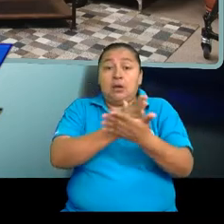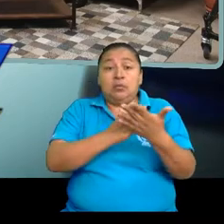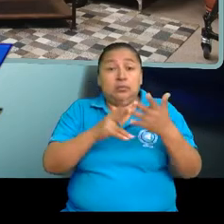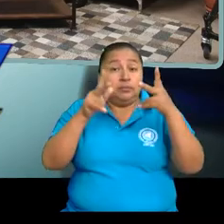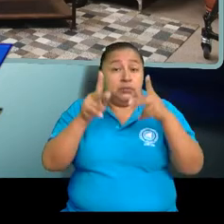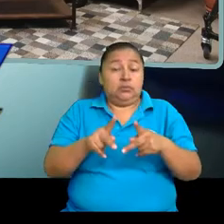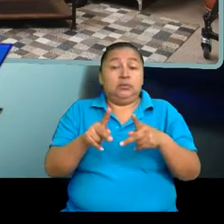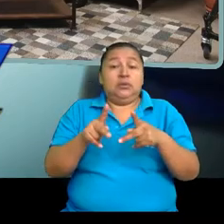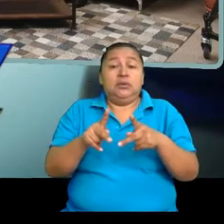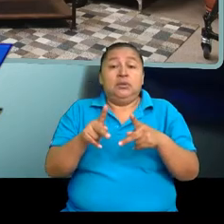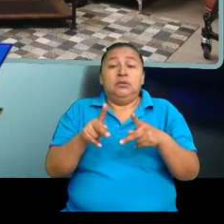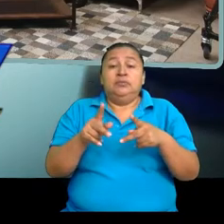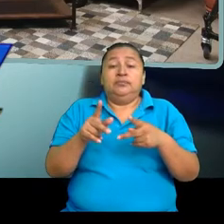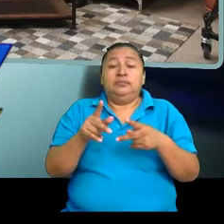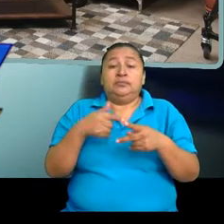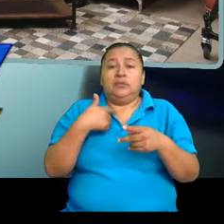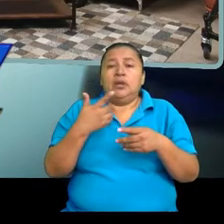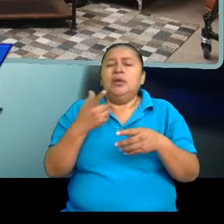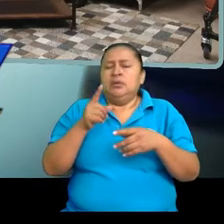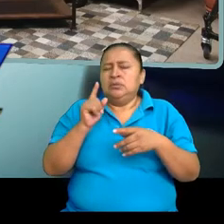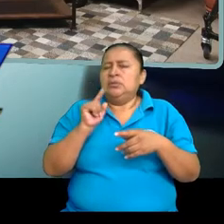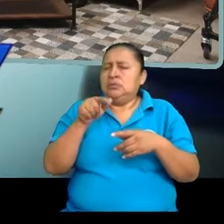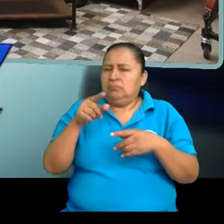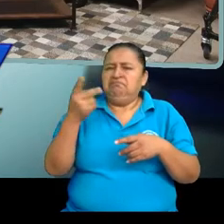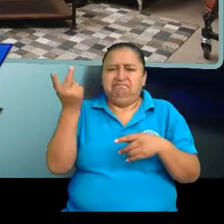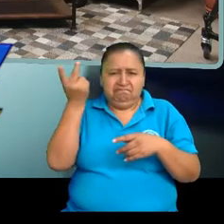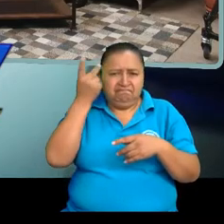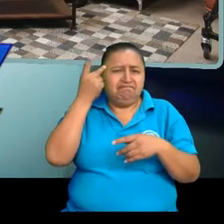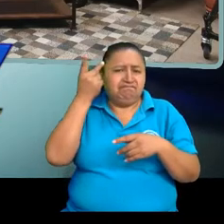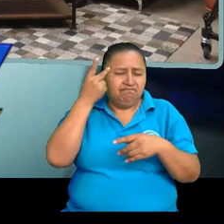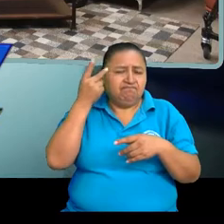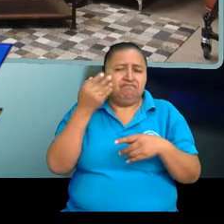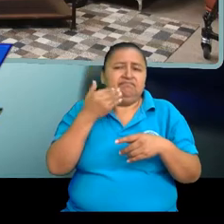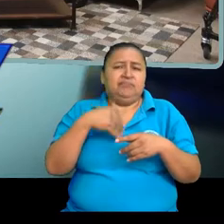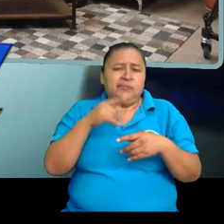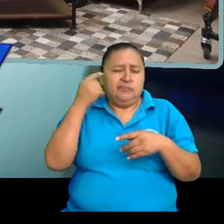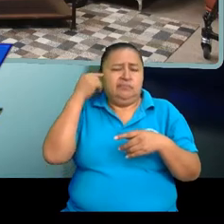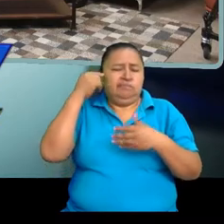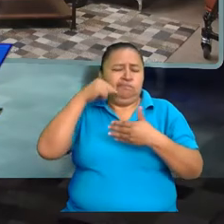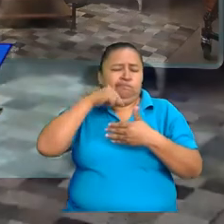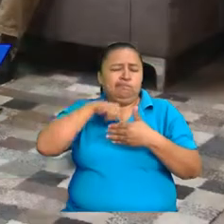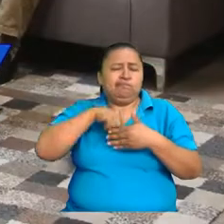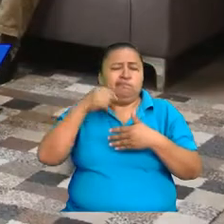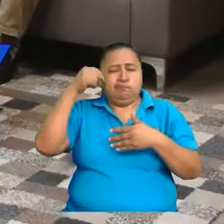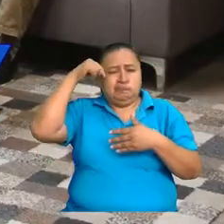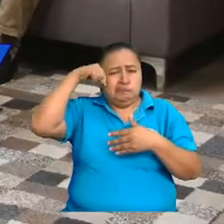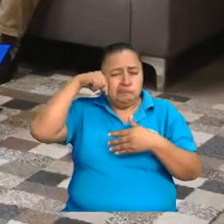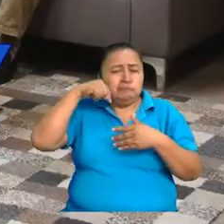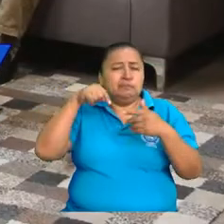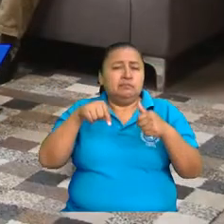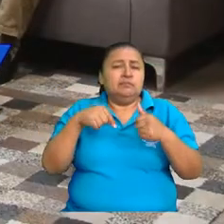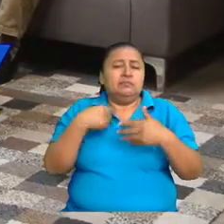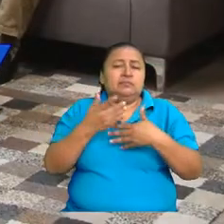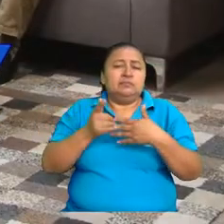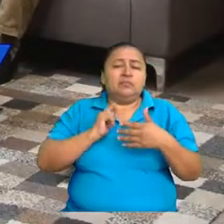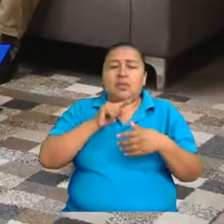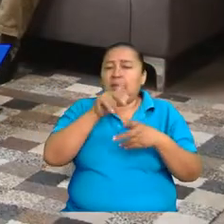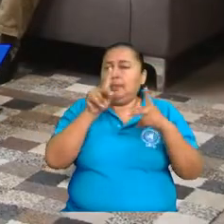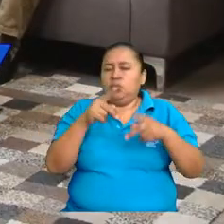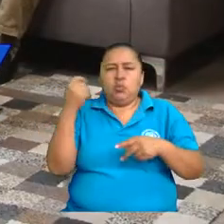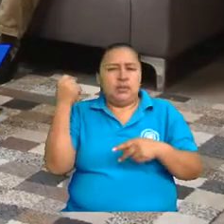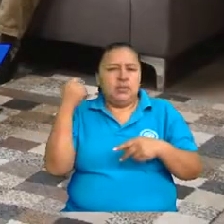pues, con una clara intención, intereses bastante ocultos y oscuros, de repente no entienden por